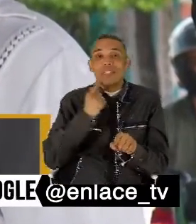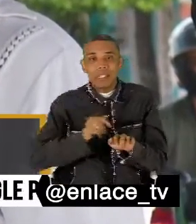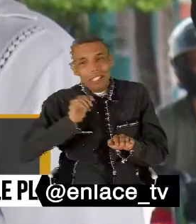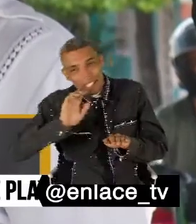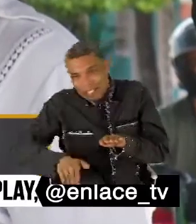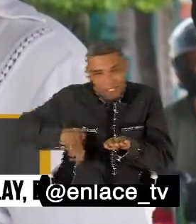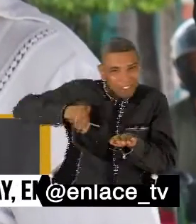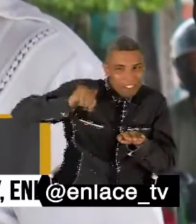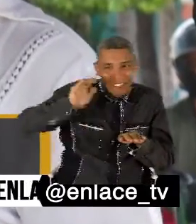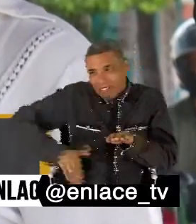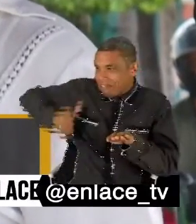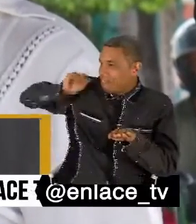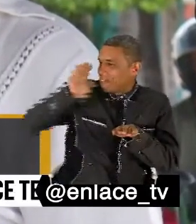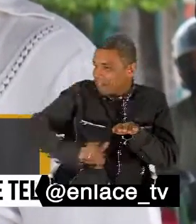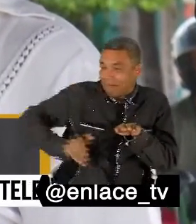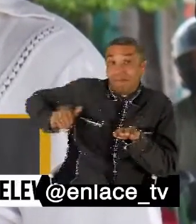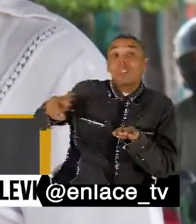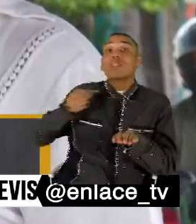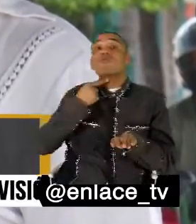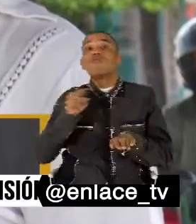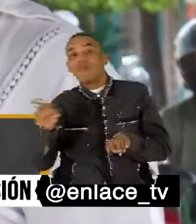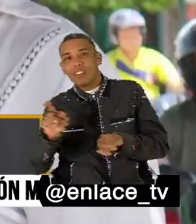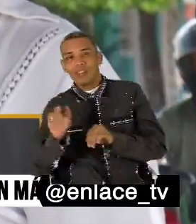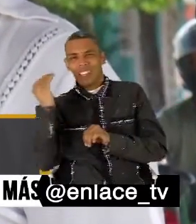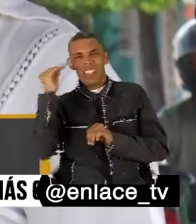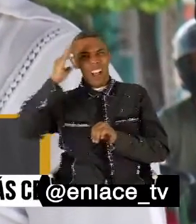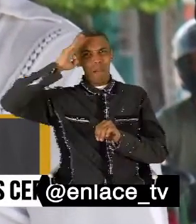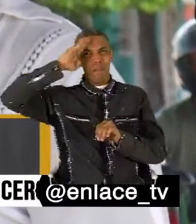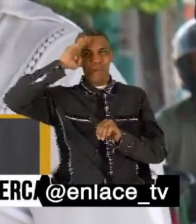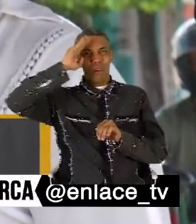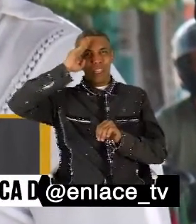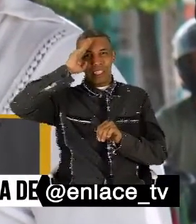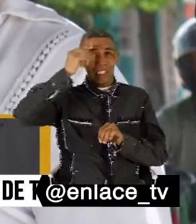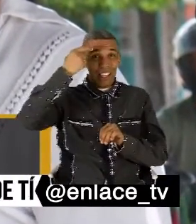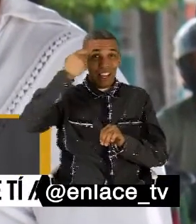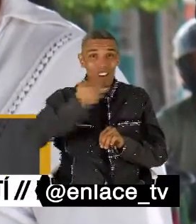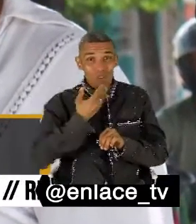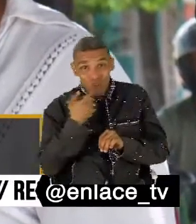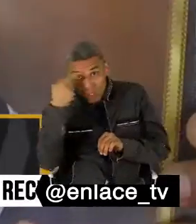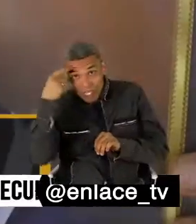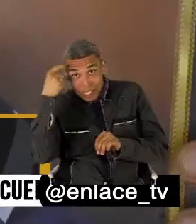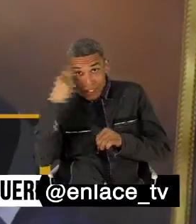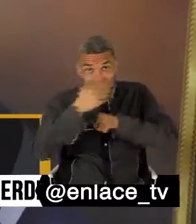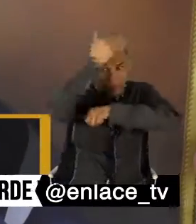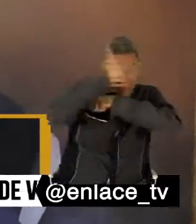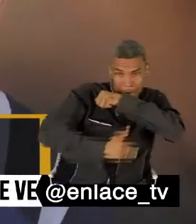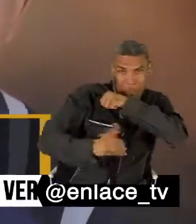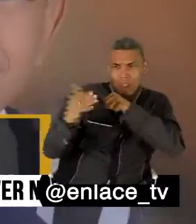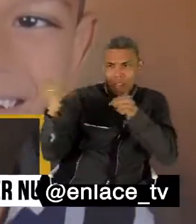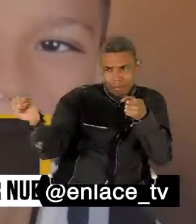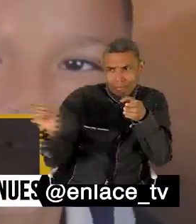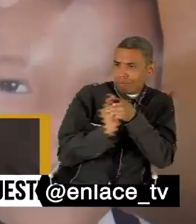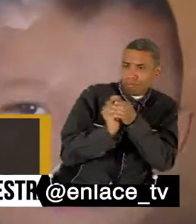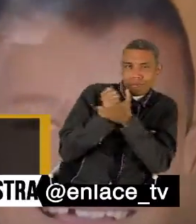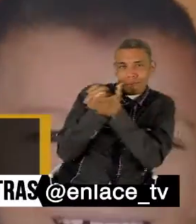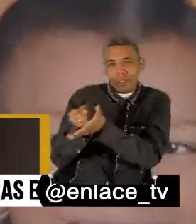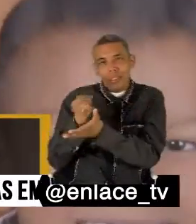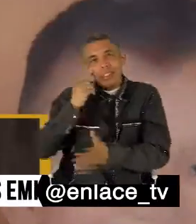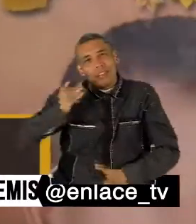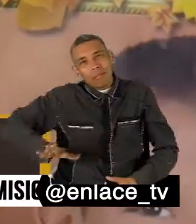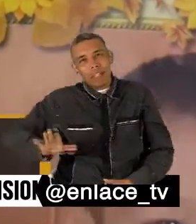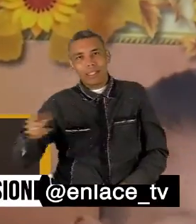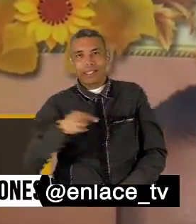capitán en el SMAC y muchísima gente le hizo muchas actividades para alegrarle la vida. Al parecer un paro cardiorrespiratorio